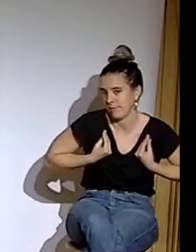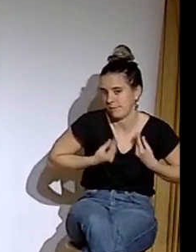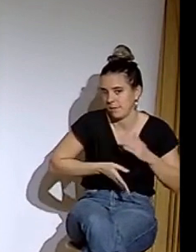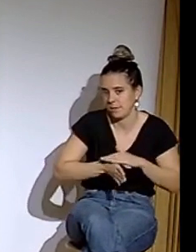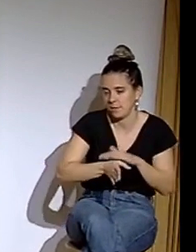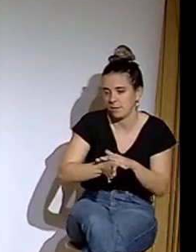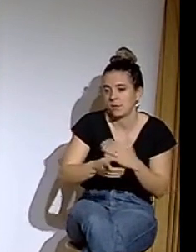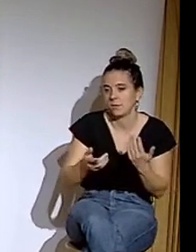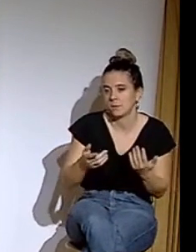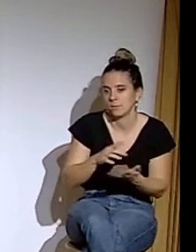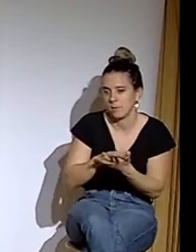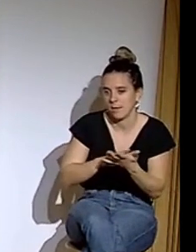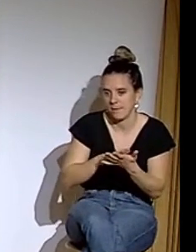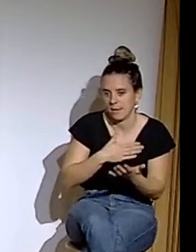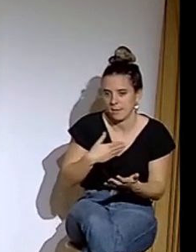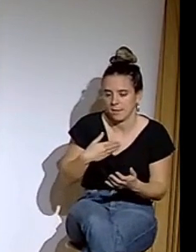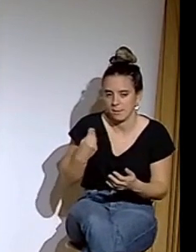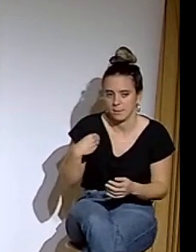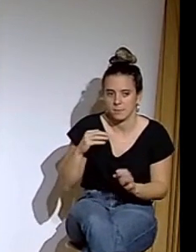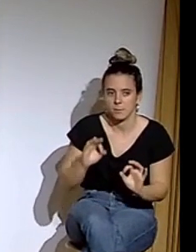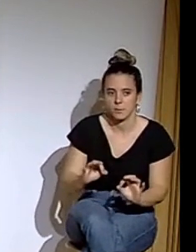eso quería comentar